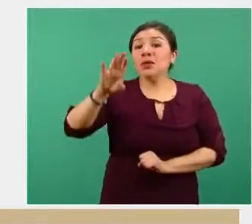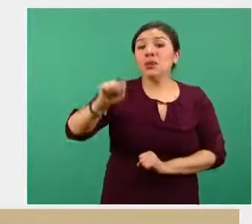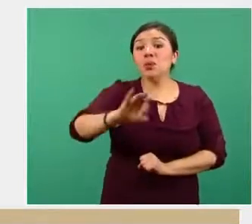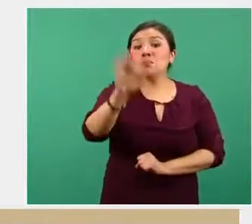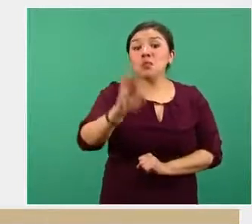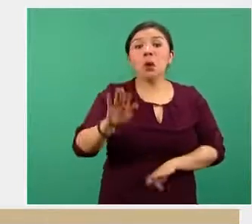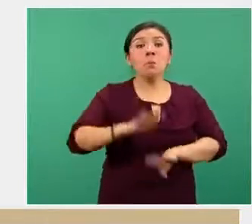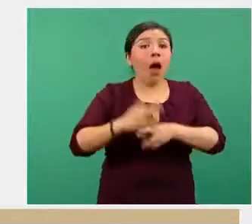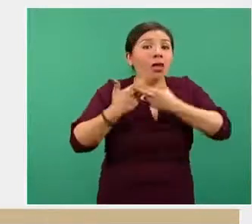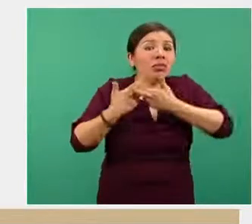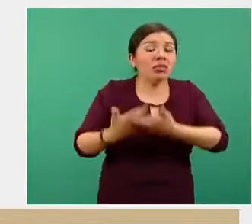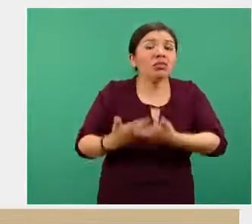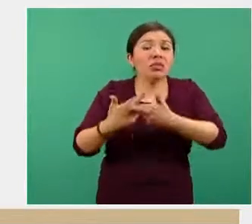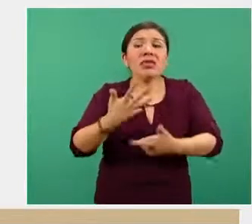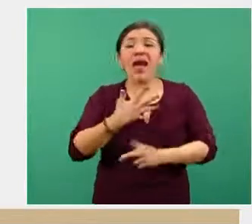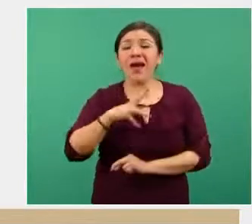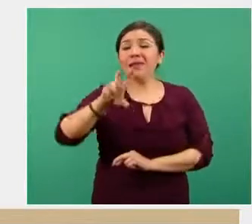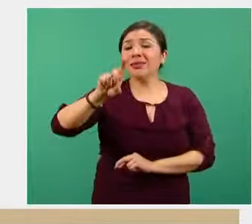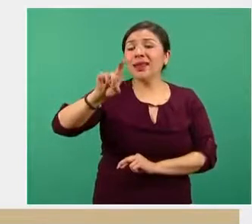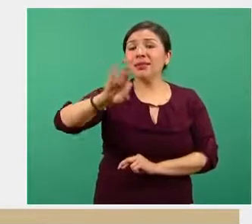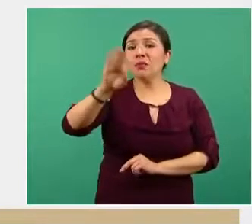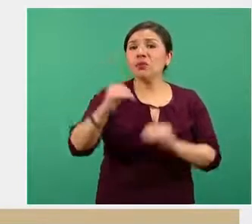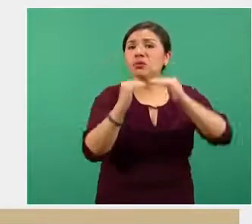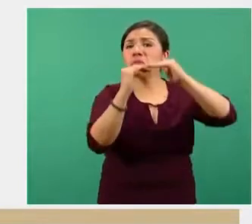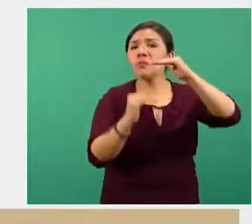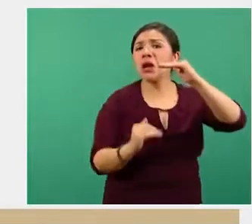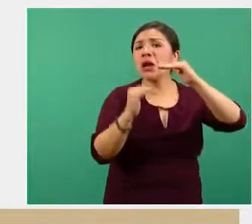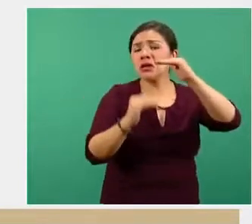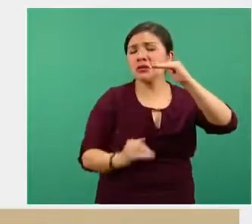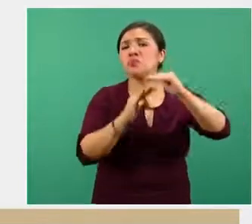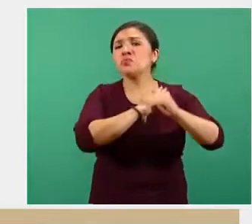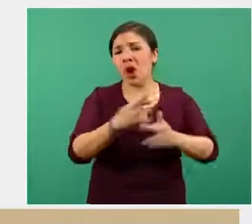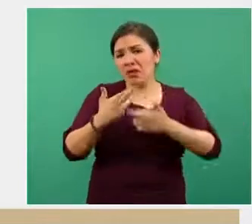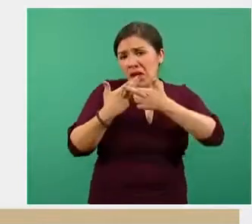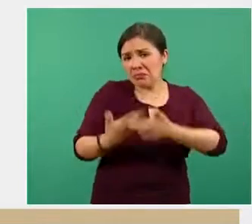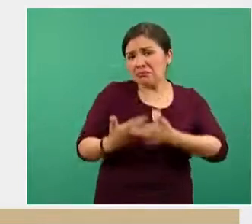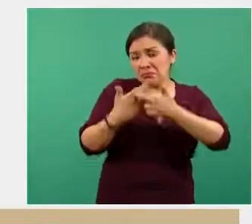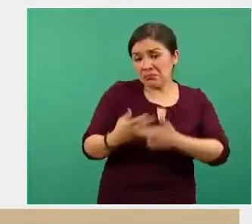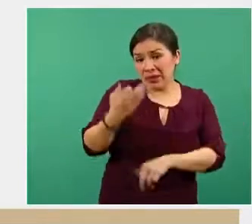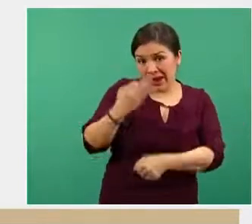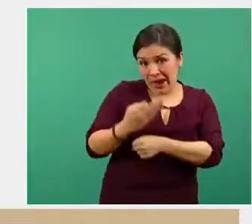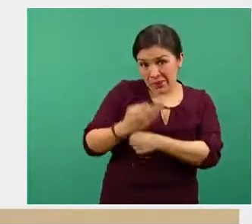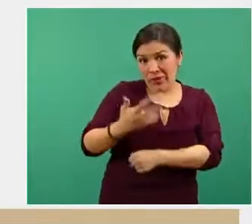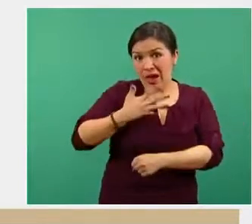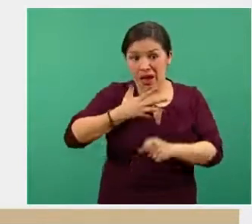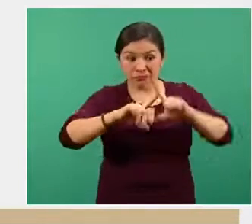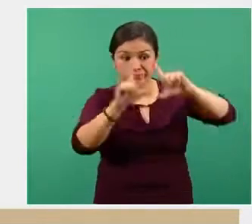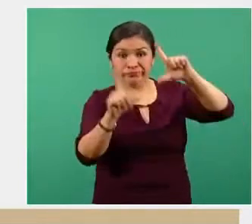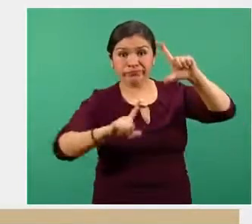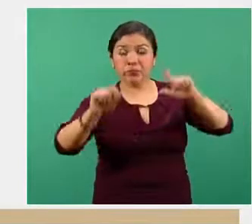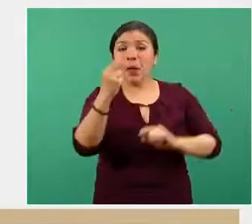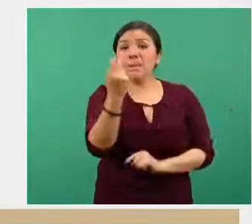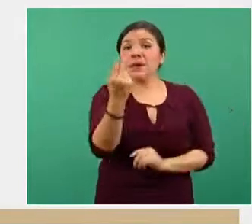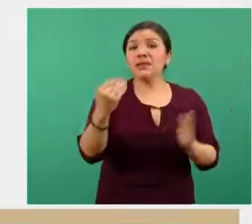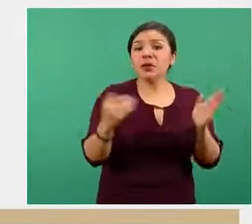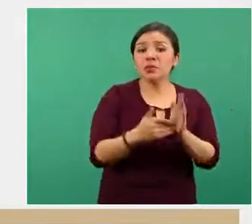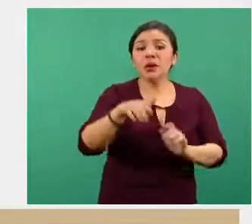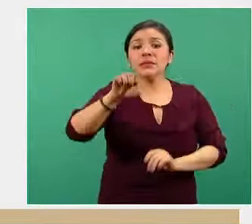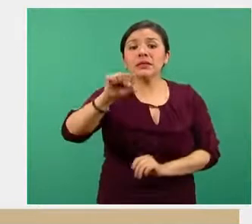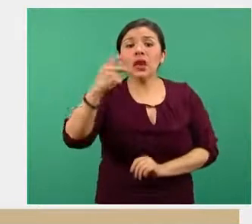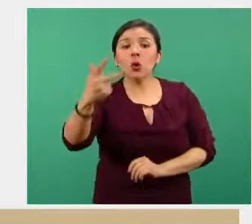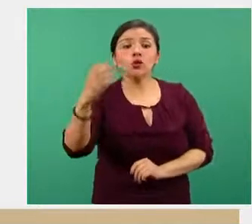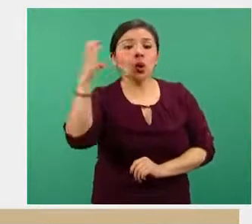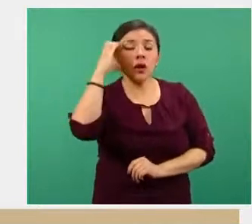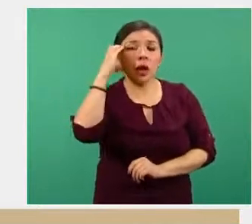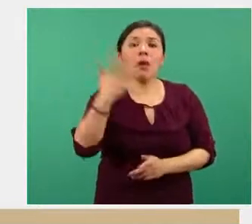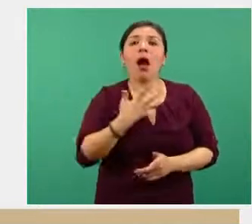29%, tienen inclusive menos del 30% de ocupación, lo cual entonces nos deja a nivel nacional 25.068 pues